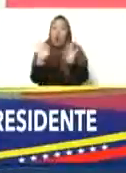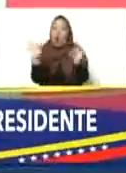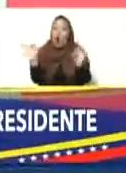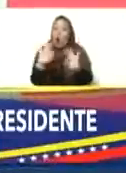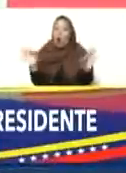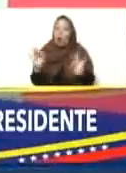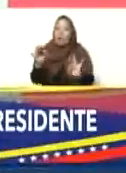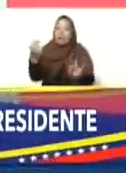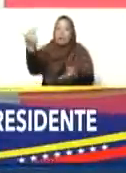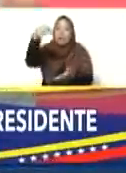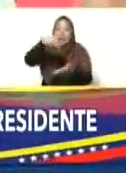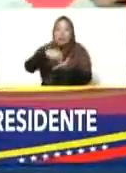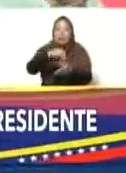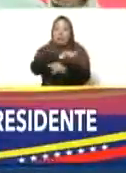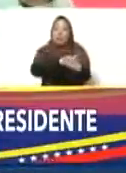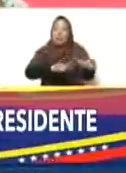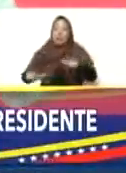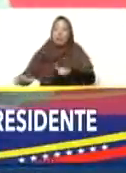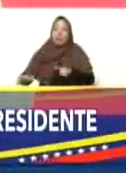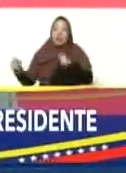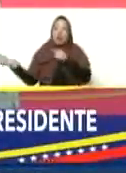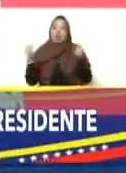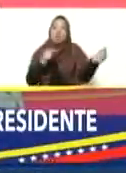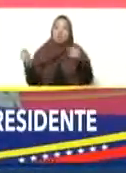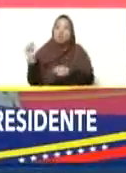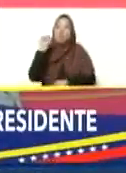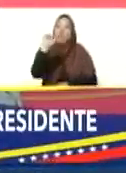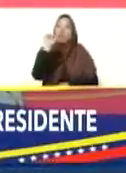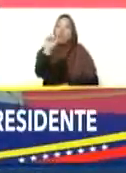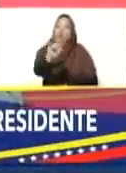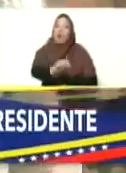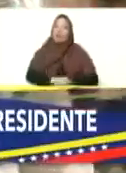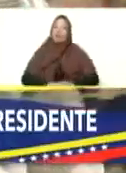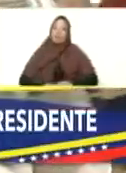aterriza en lo concreto estamos en un debate puntual